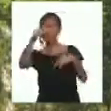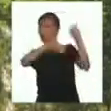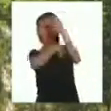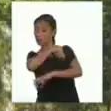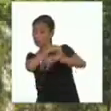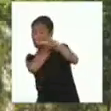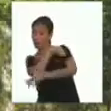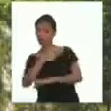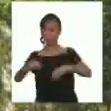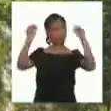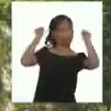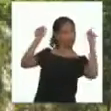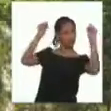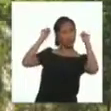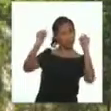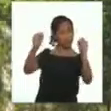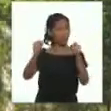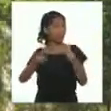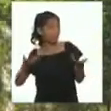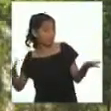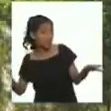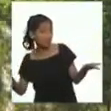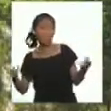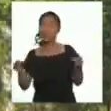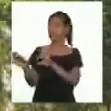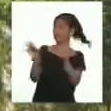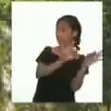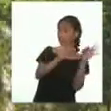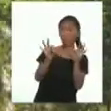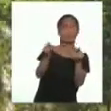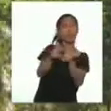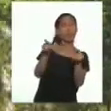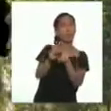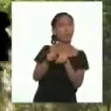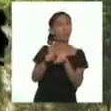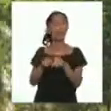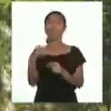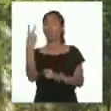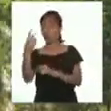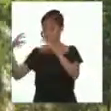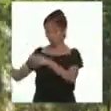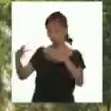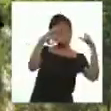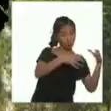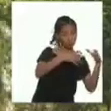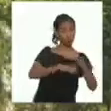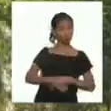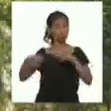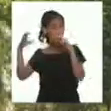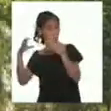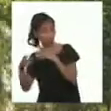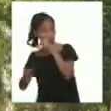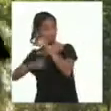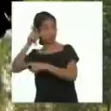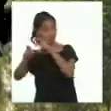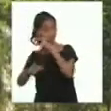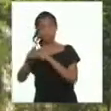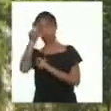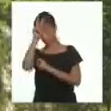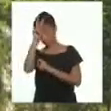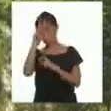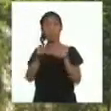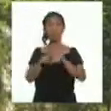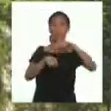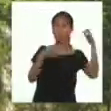personas de otros países que lucharon también. Asimismo, hubo dos bandos, los patriotas y